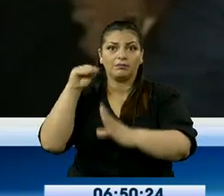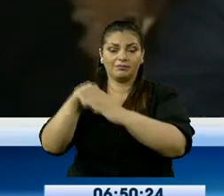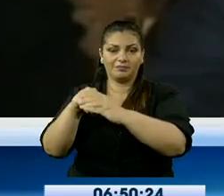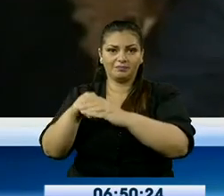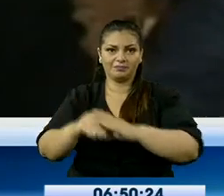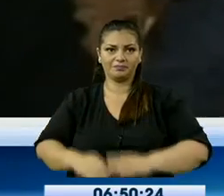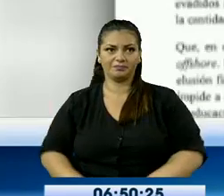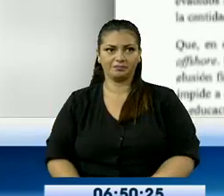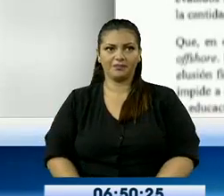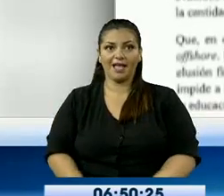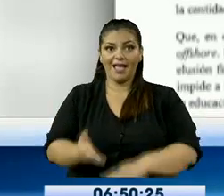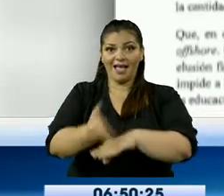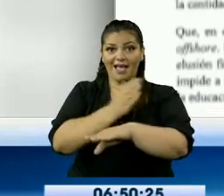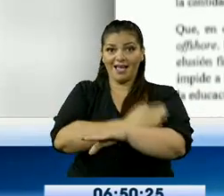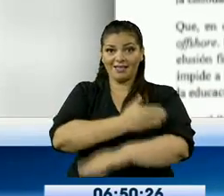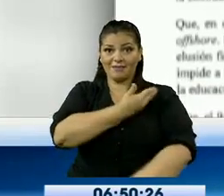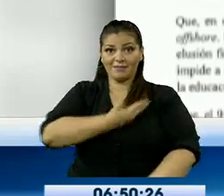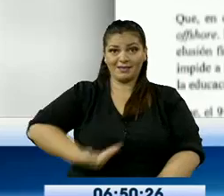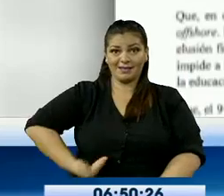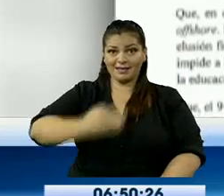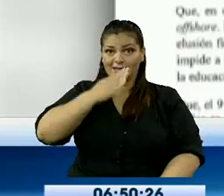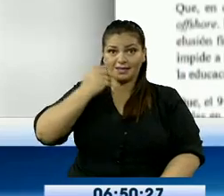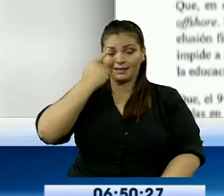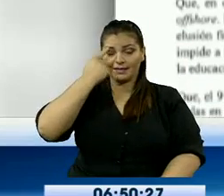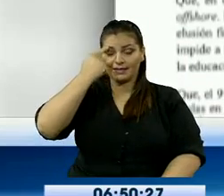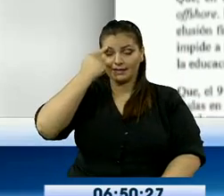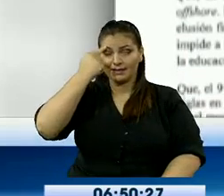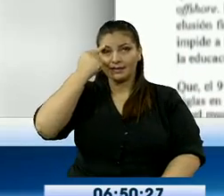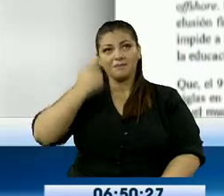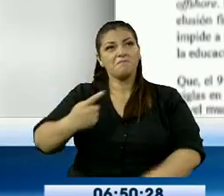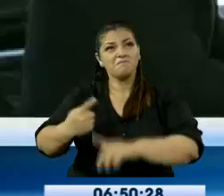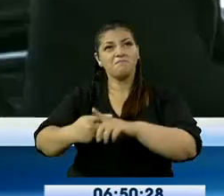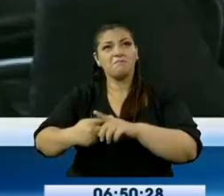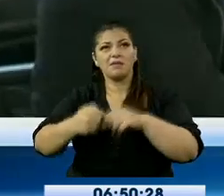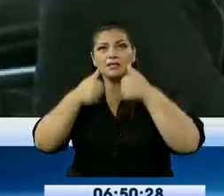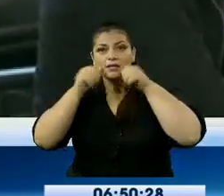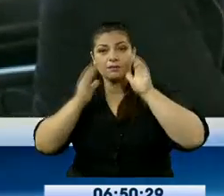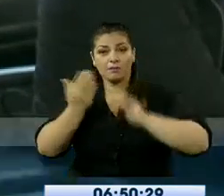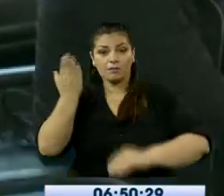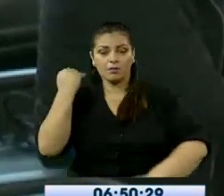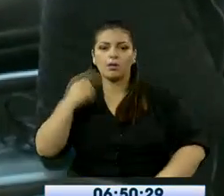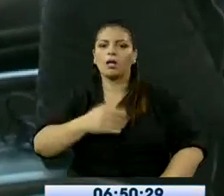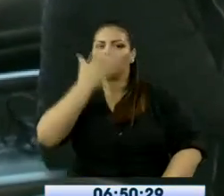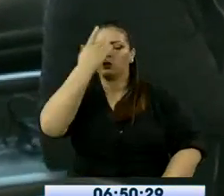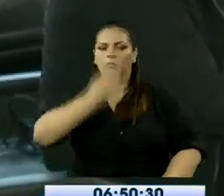través de una enmienda por el presidente Correa en el mes de diciembre del año pasado, informó Sofía Vintimilla.